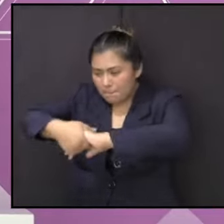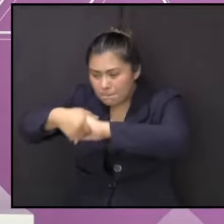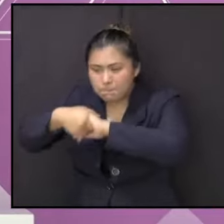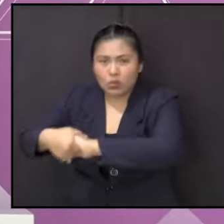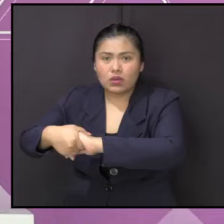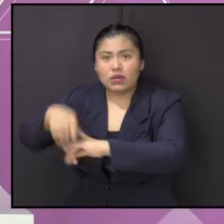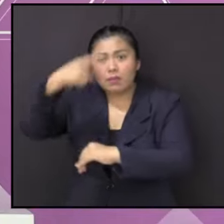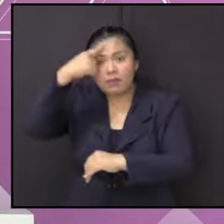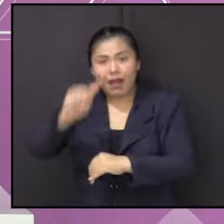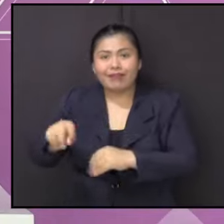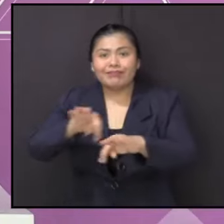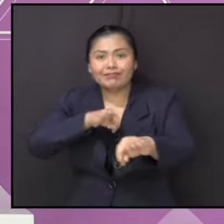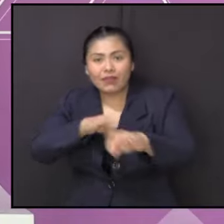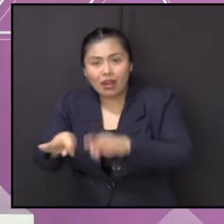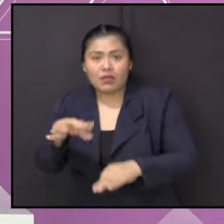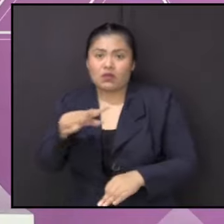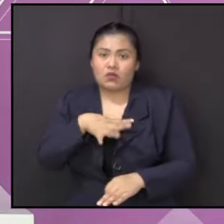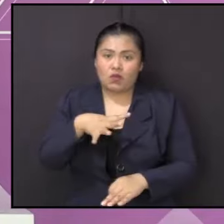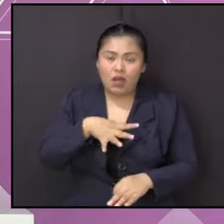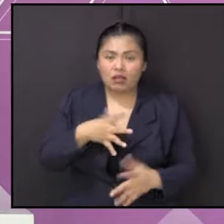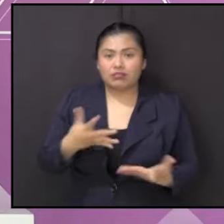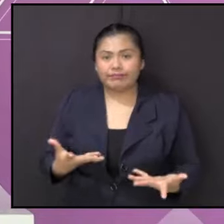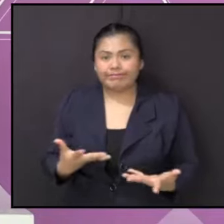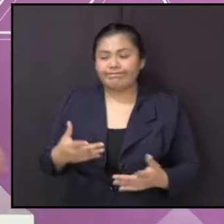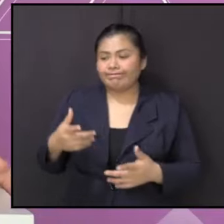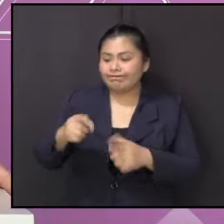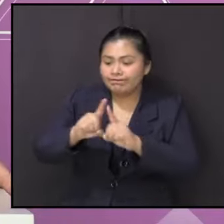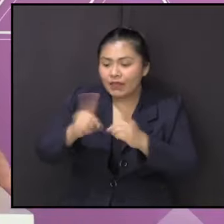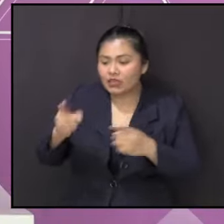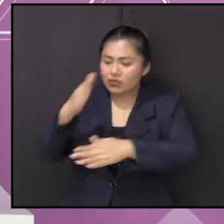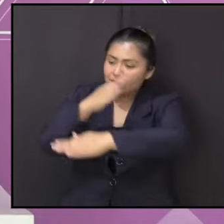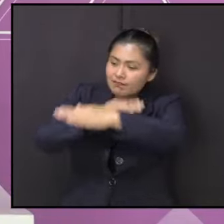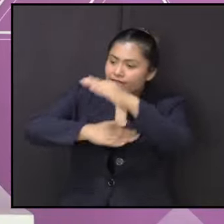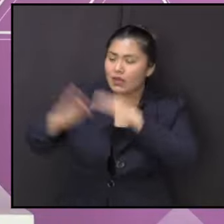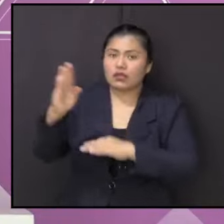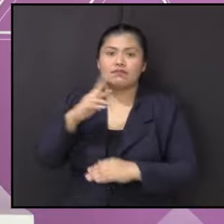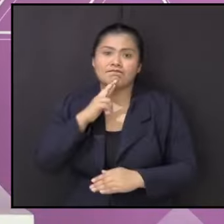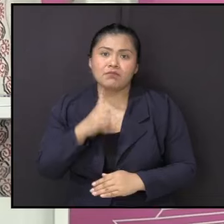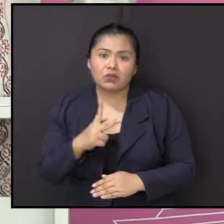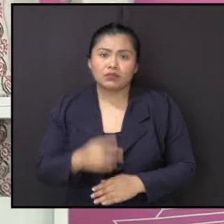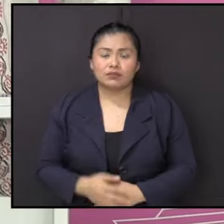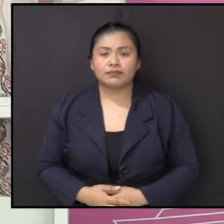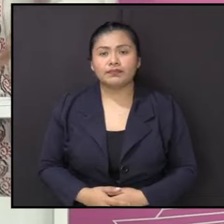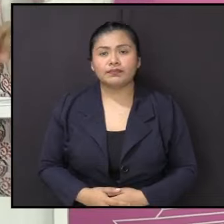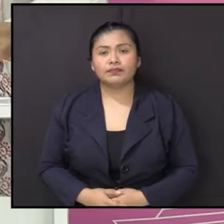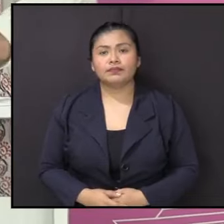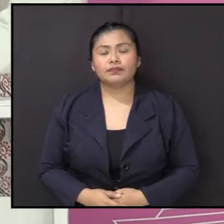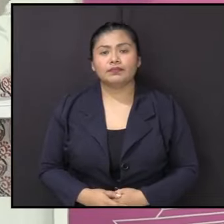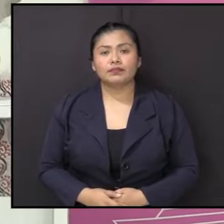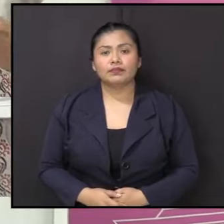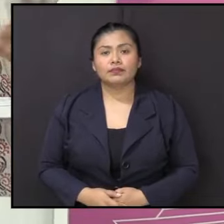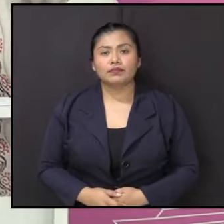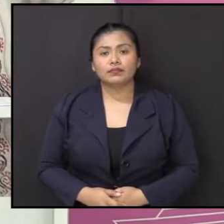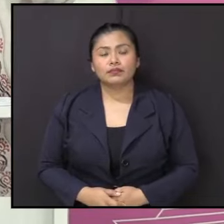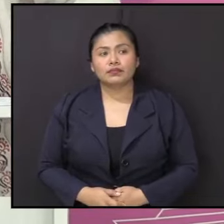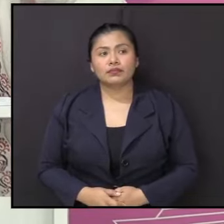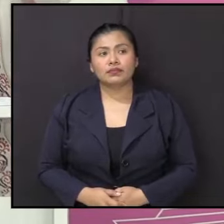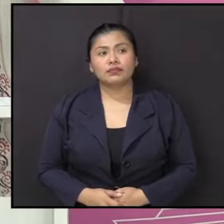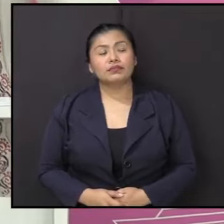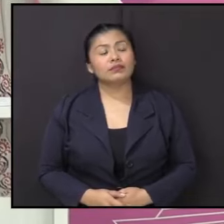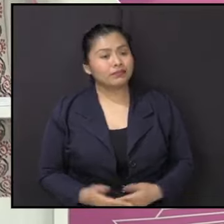haya empleos y sobre todo de esta manera también un desarrollo económico más sustentable. Gracias, candidata. Les comento a